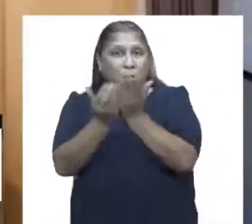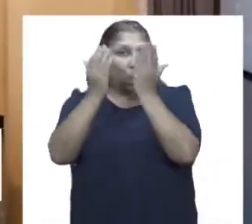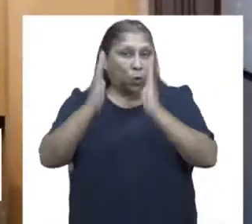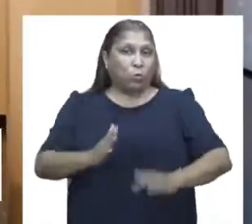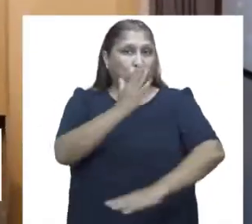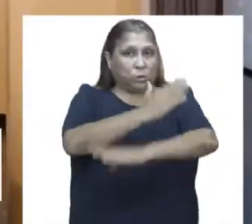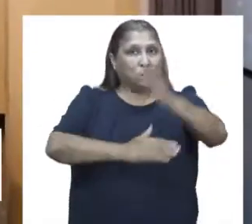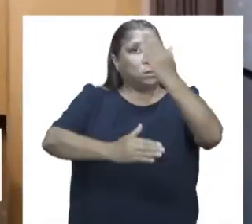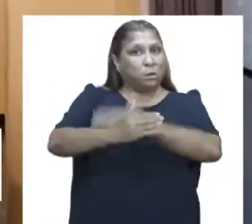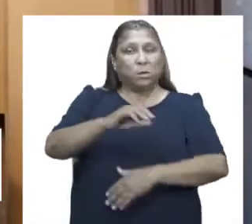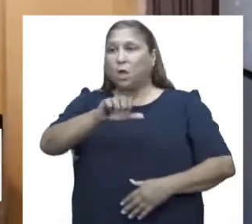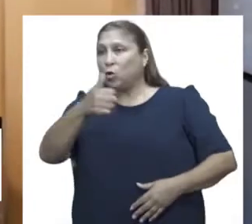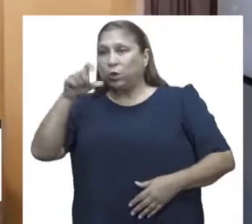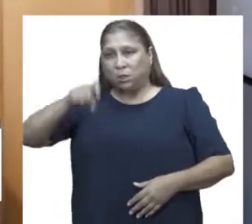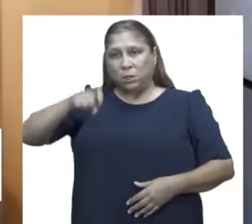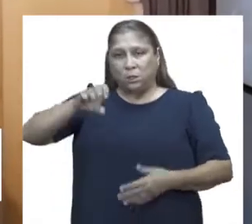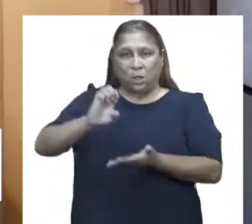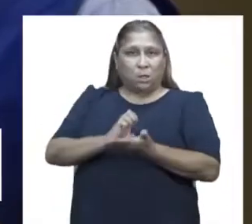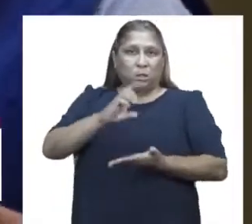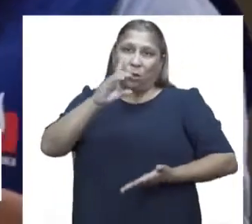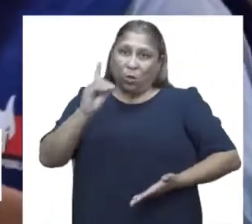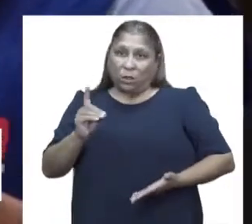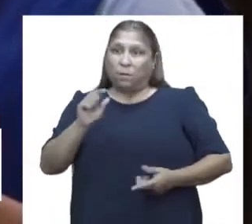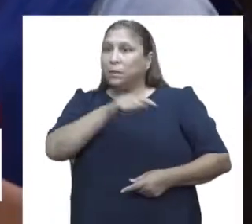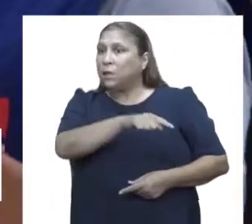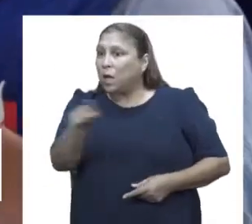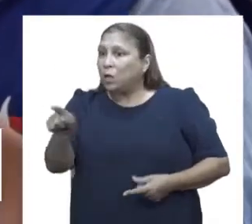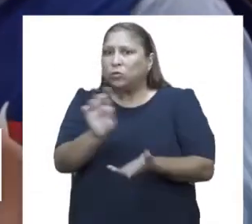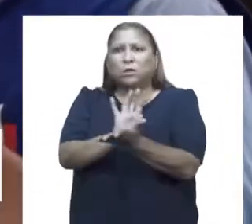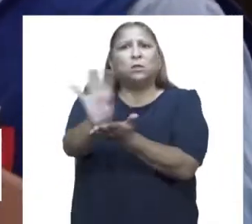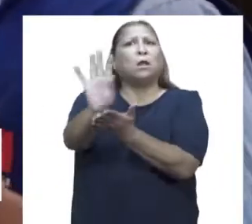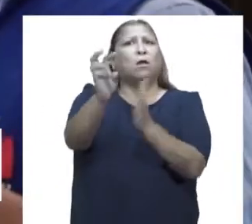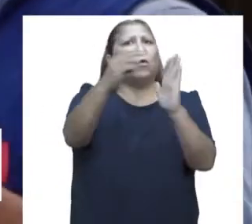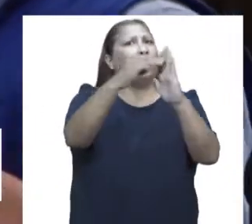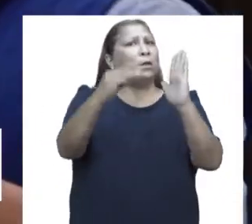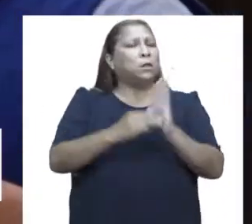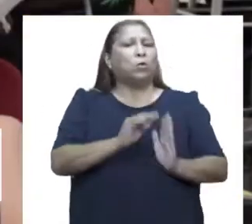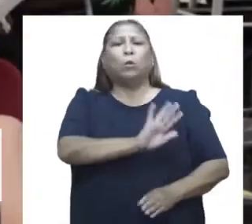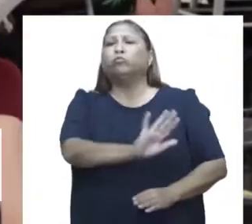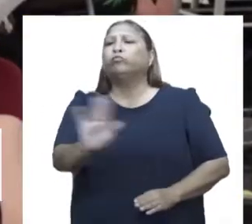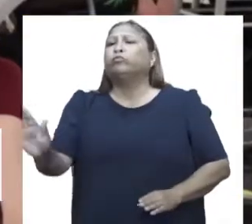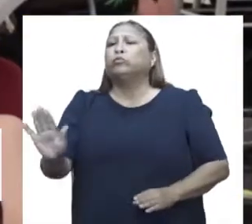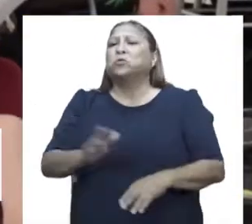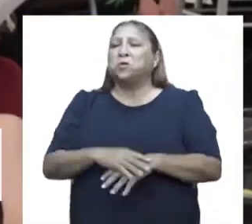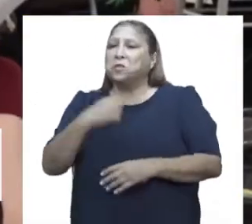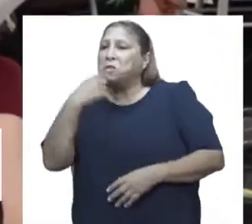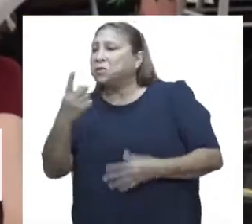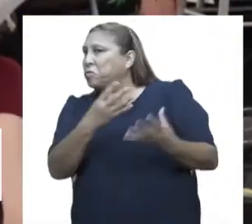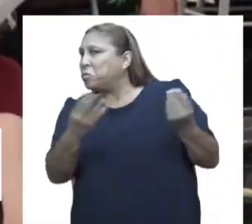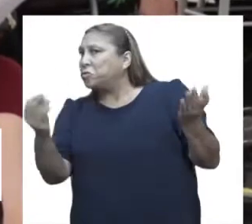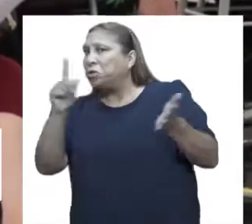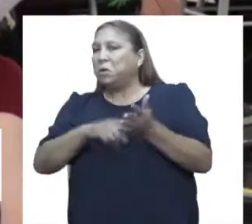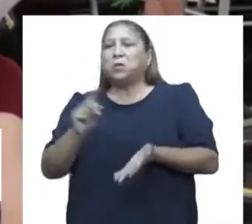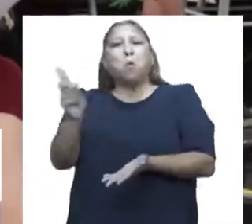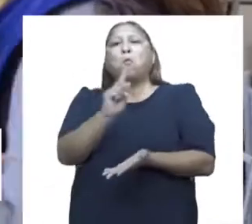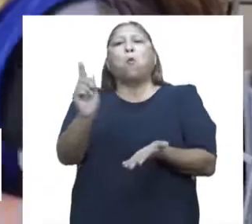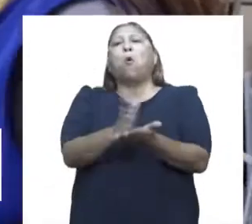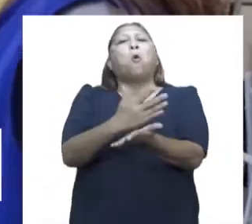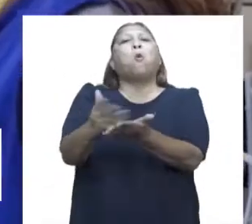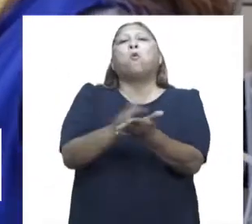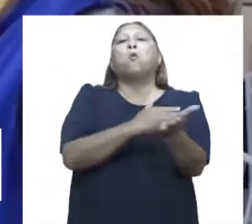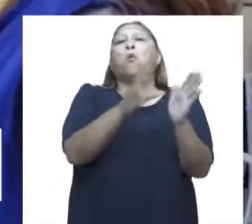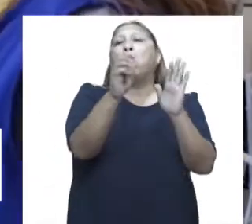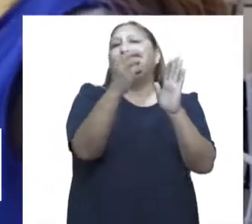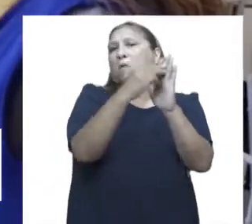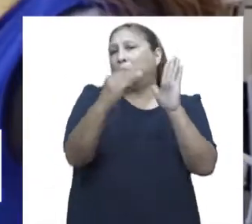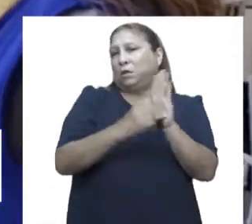con discapacidad y otras necesidades educativas a quienes se les ha negado la matrícula por su condición, aduciendo en muchos casos que no hay vacantes, no